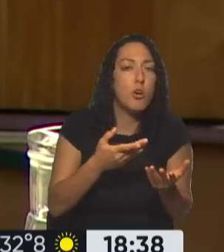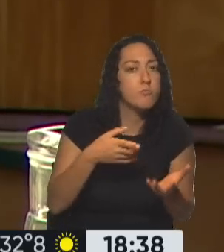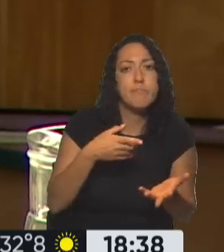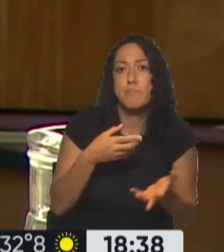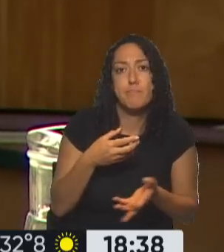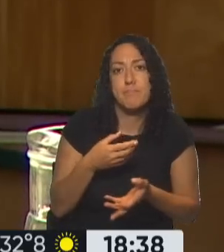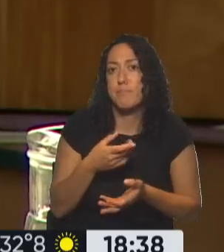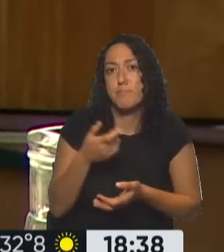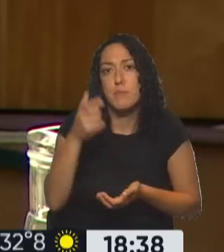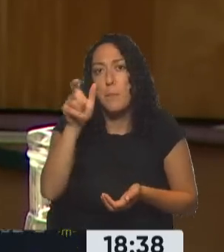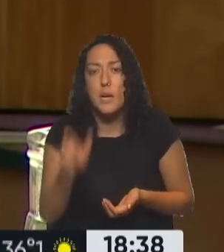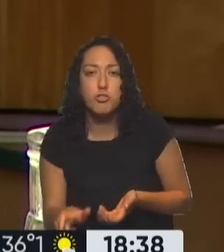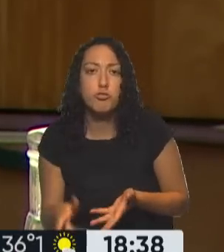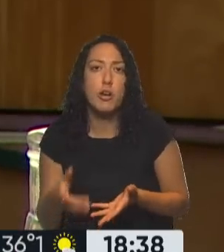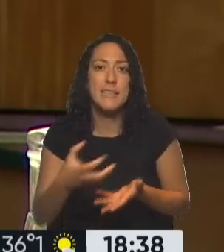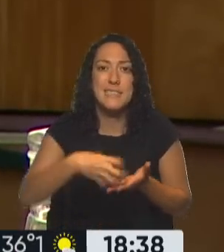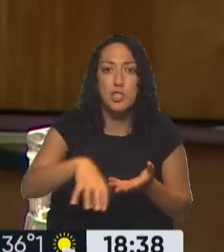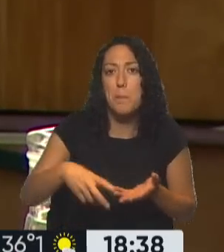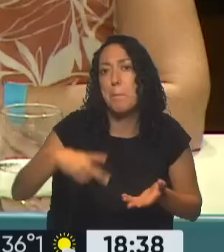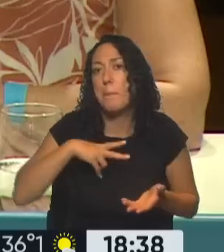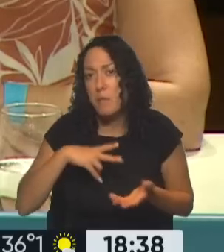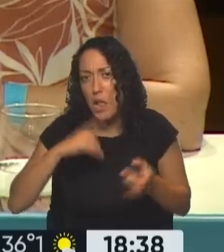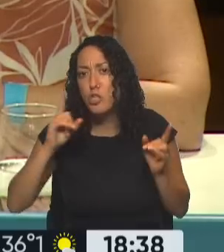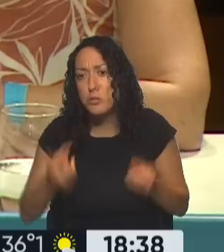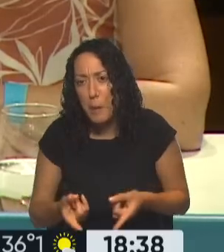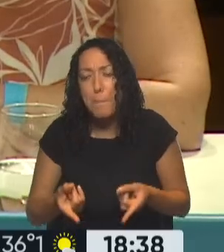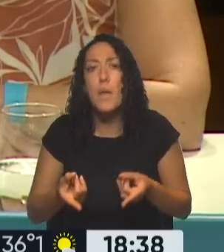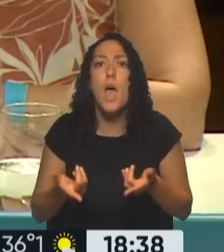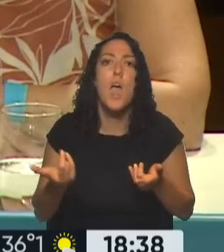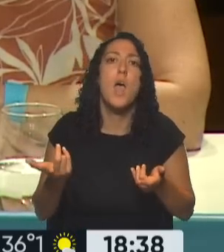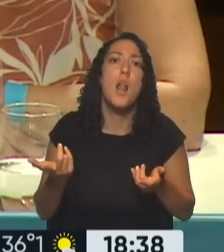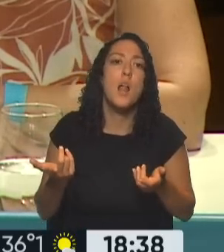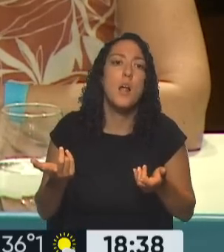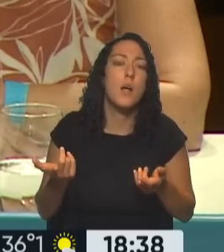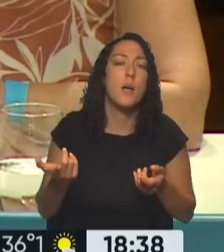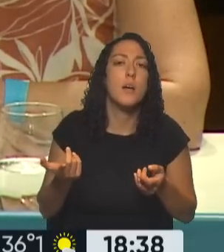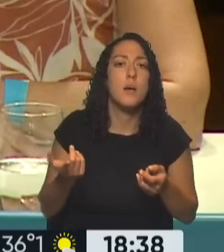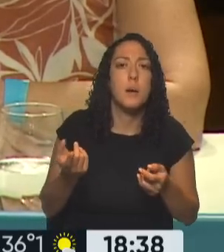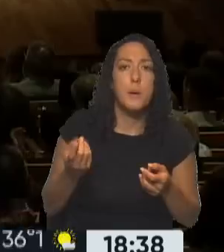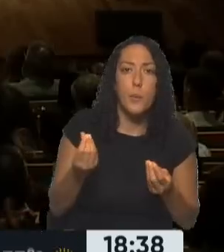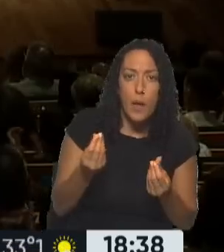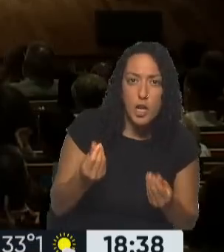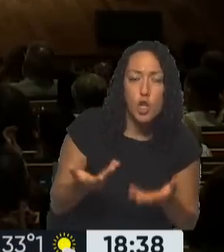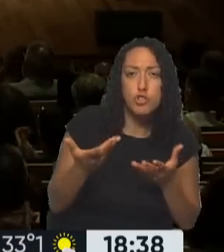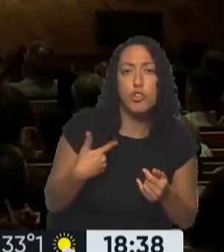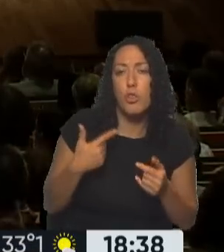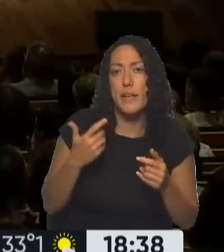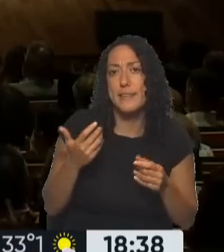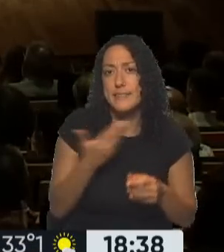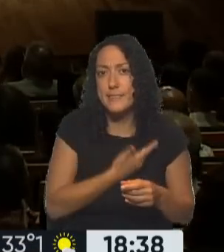alguien del sector privado también puso muy en valor la presencia del Estado para